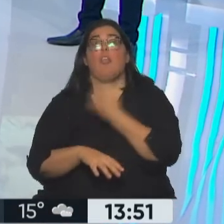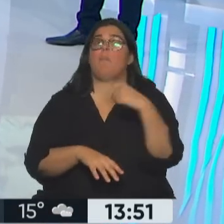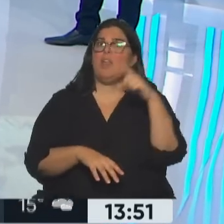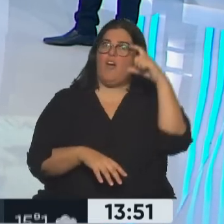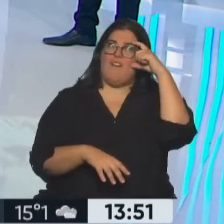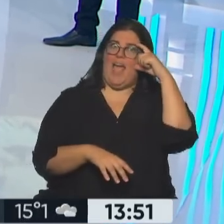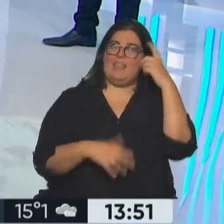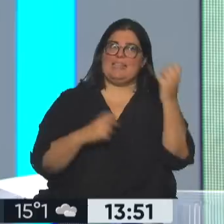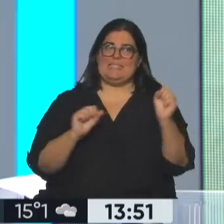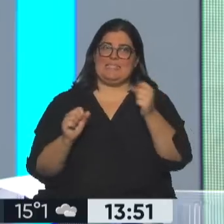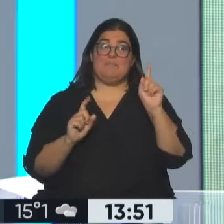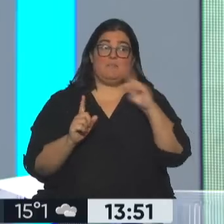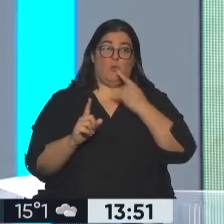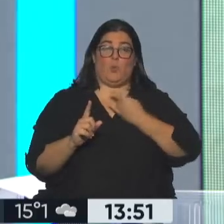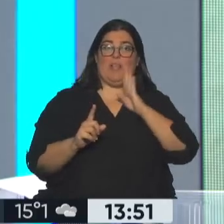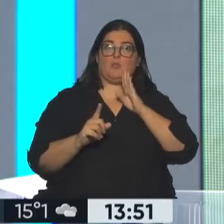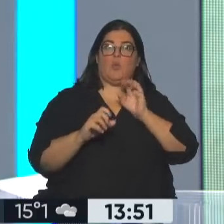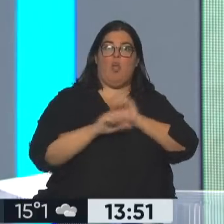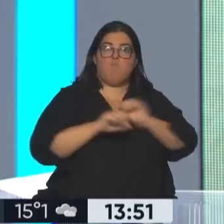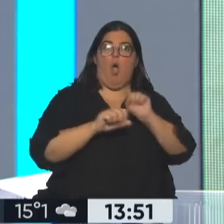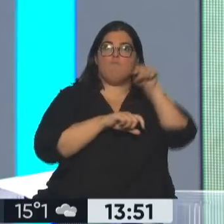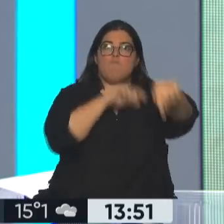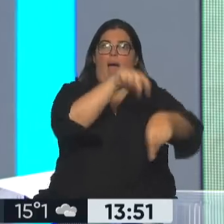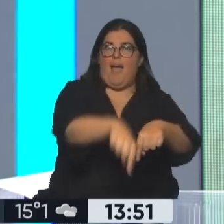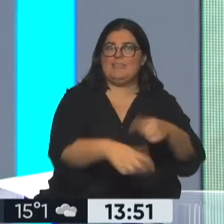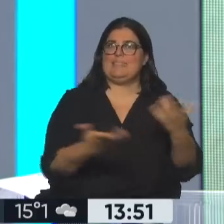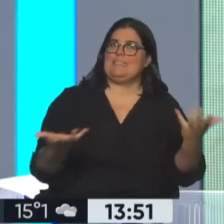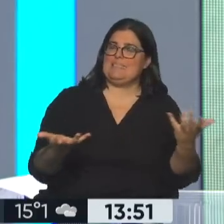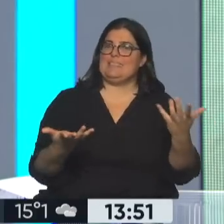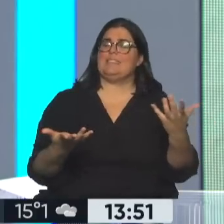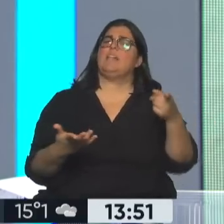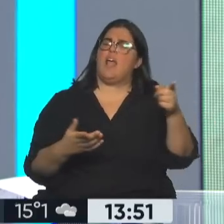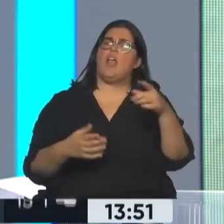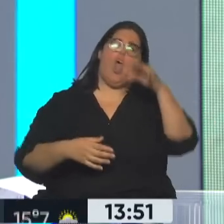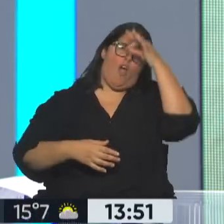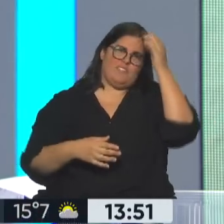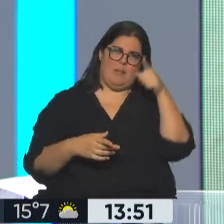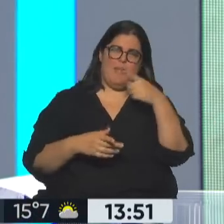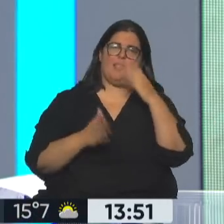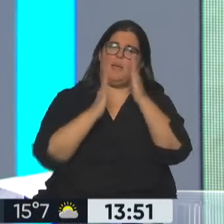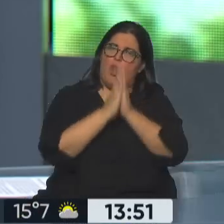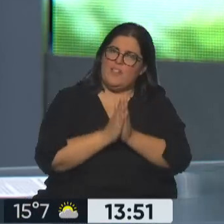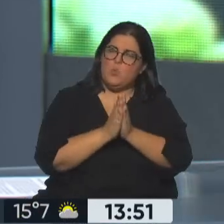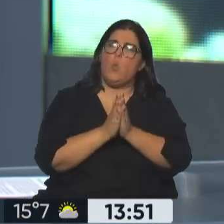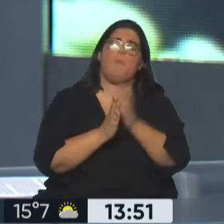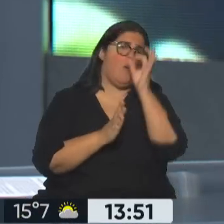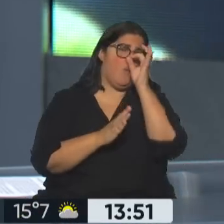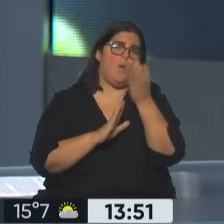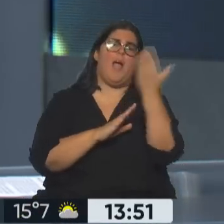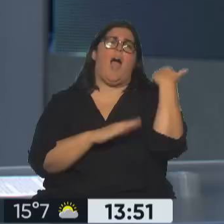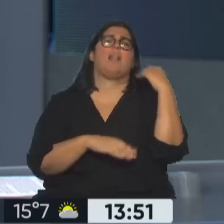2 bombas atómicas. No, y que aparte no ha pedido formalmente disculpas. Claro. ¿No? No lo hizo Obama cuando estuvo y tampoco lo ha hecho